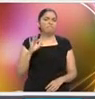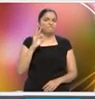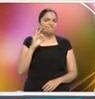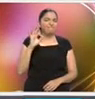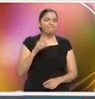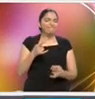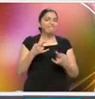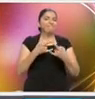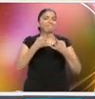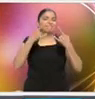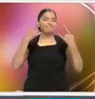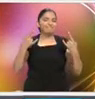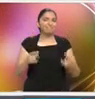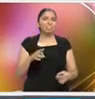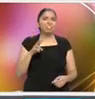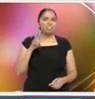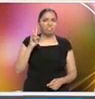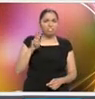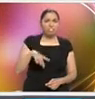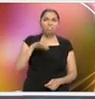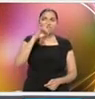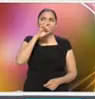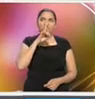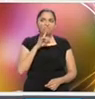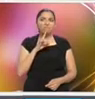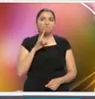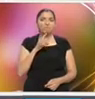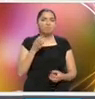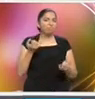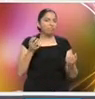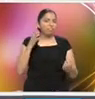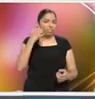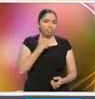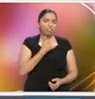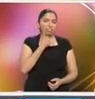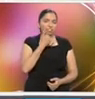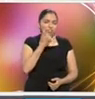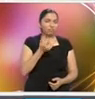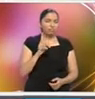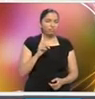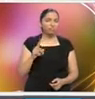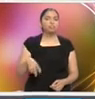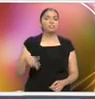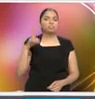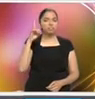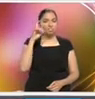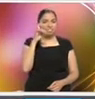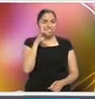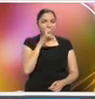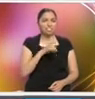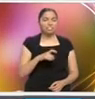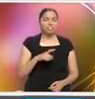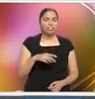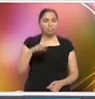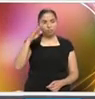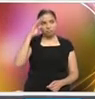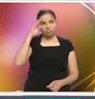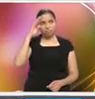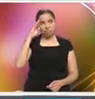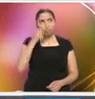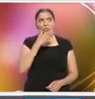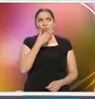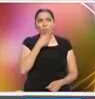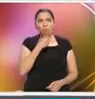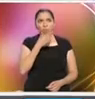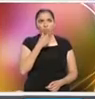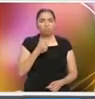Shakespeare existió, de que si no era, como tú me decías, la teoría Marlowe, que decían que era muy difícil que un hombre que nunca salió de la isla, que no tuvo una